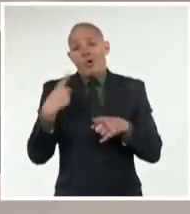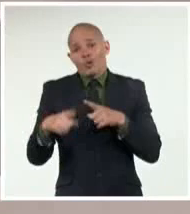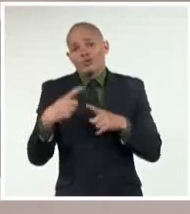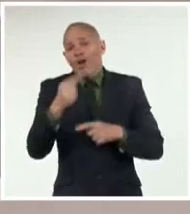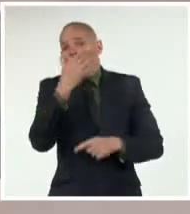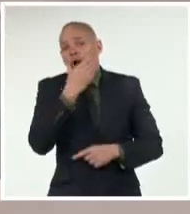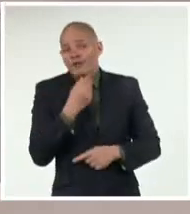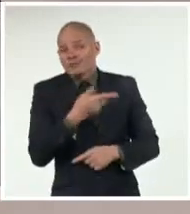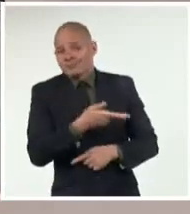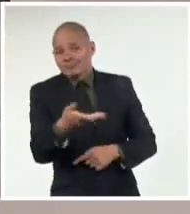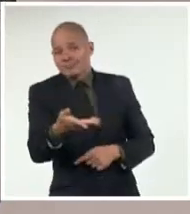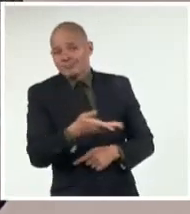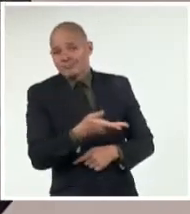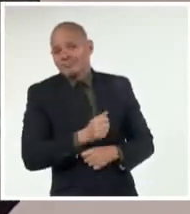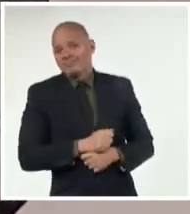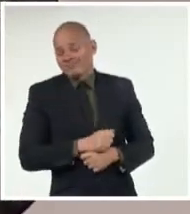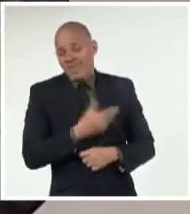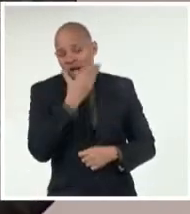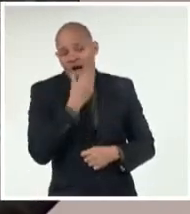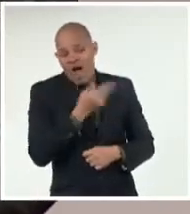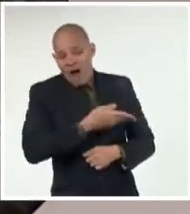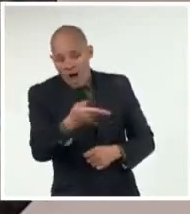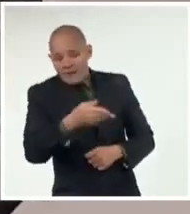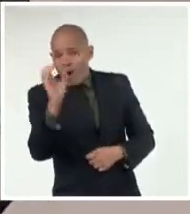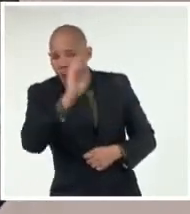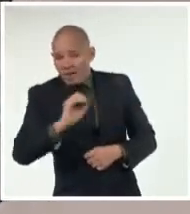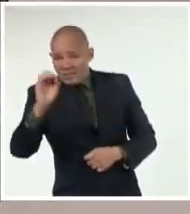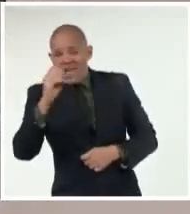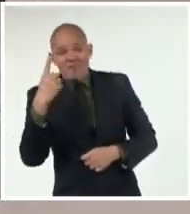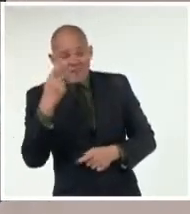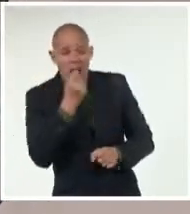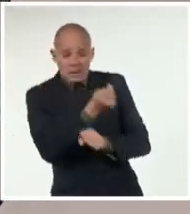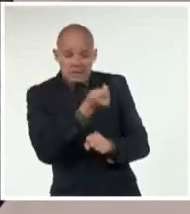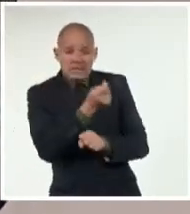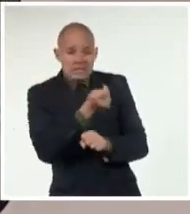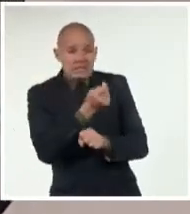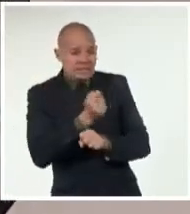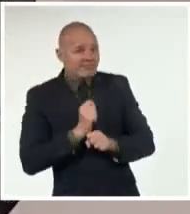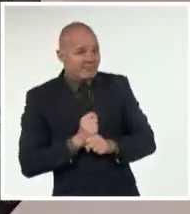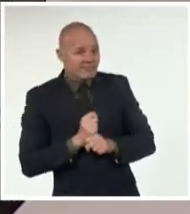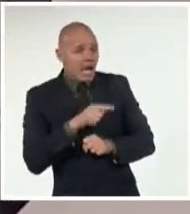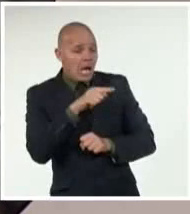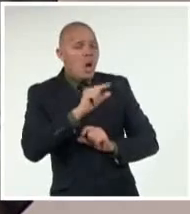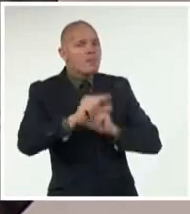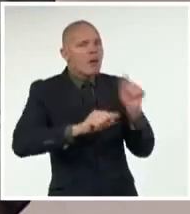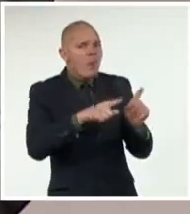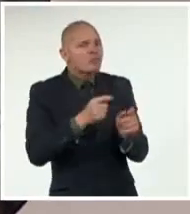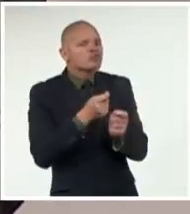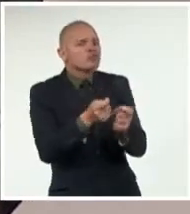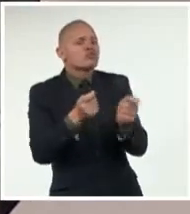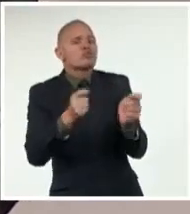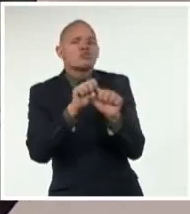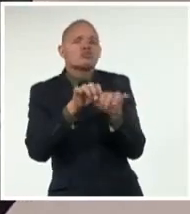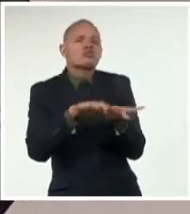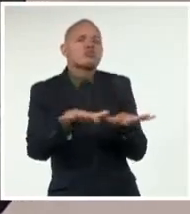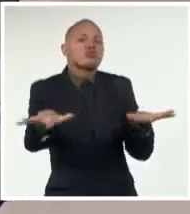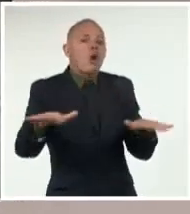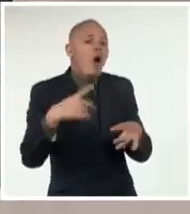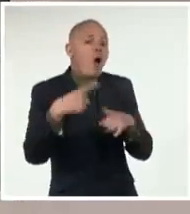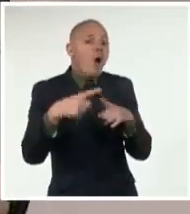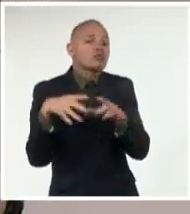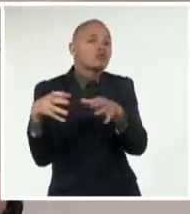juveniles, que a su vez deben dirigir el trabajo hacia colectivos amplios y plurales, seriamente impactados